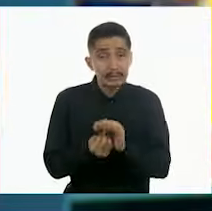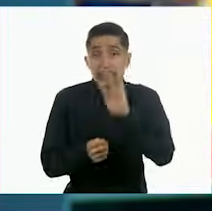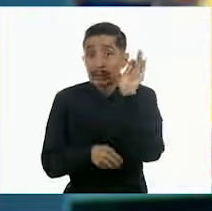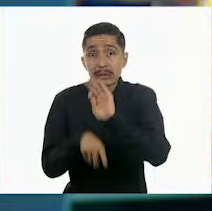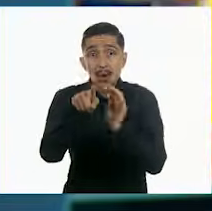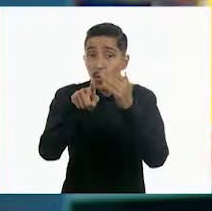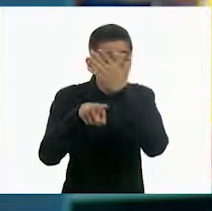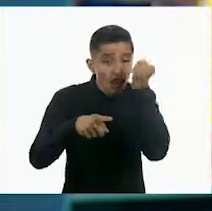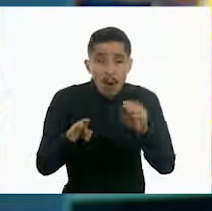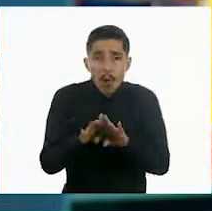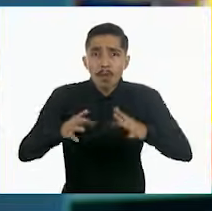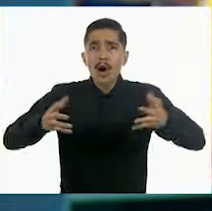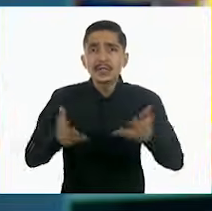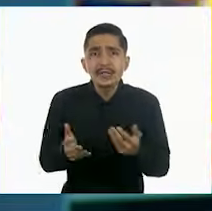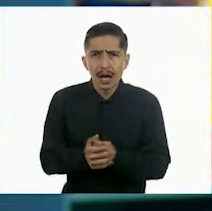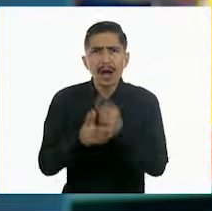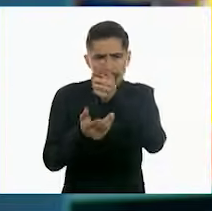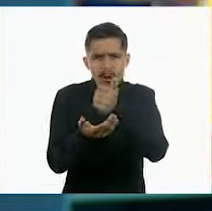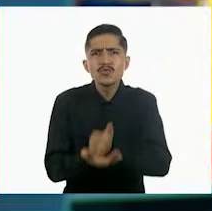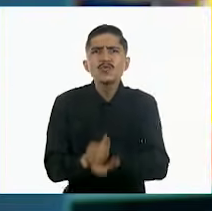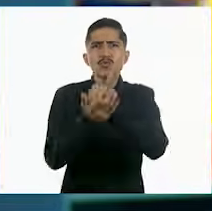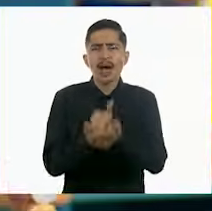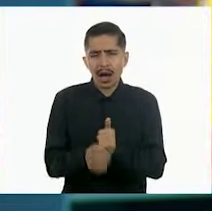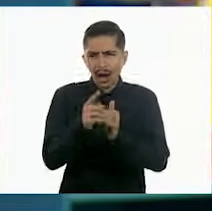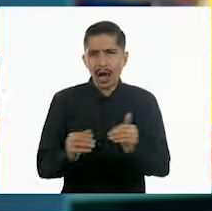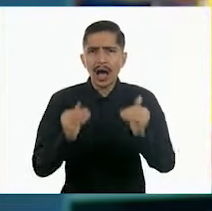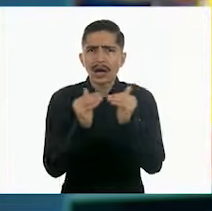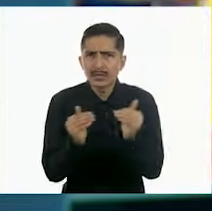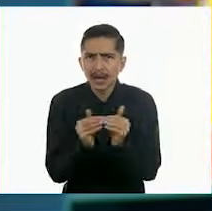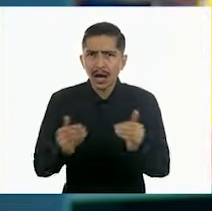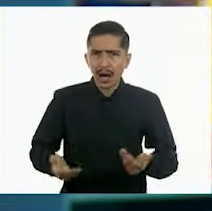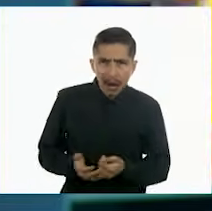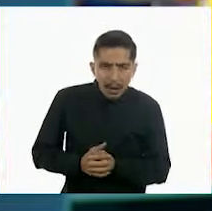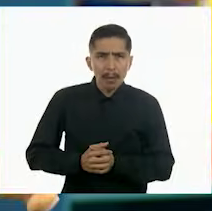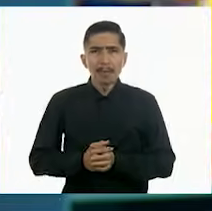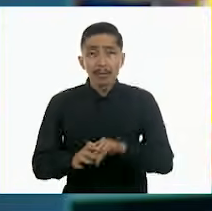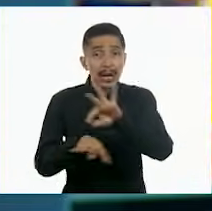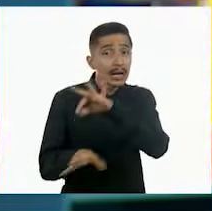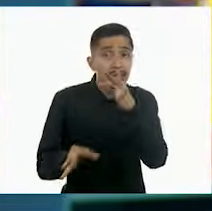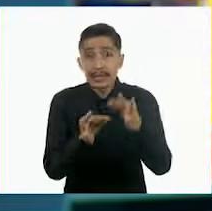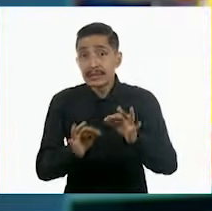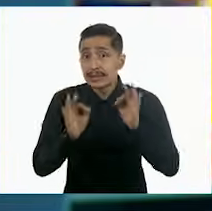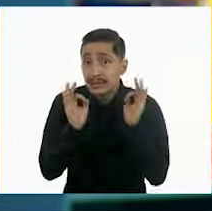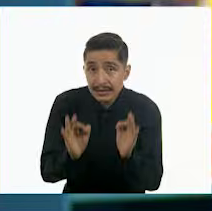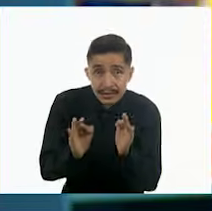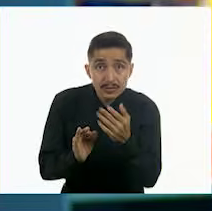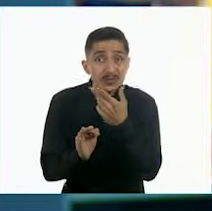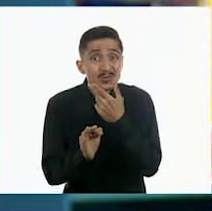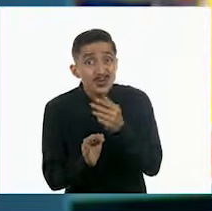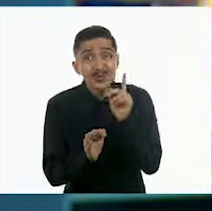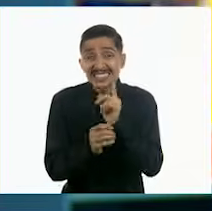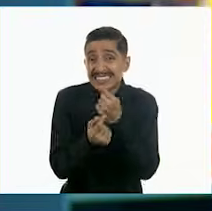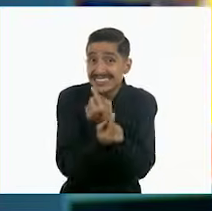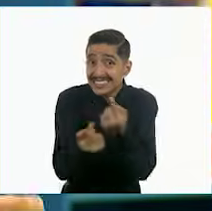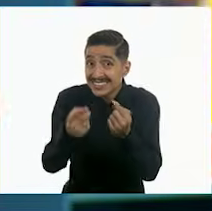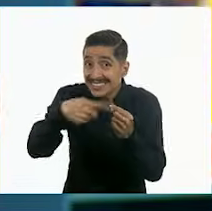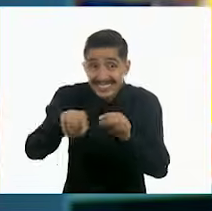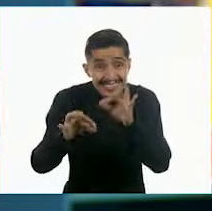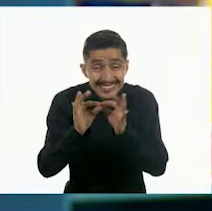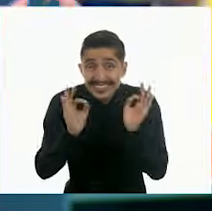no sabes cómo hacerlo, pida ayuda en casa. ¿Lista? ¿Listo?